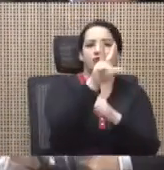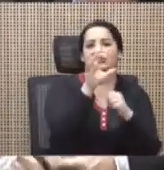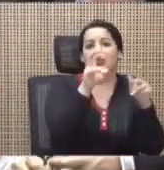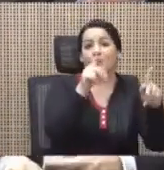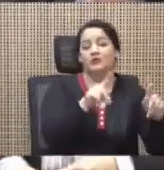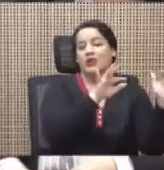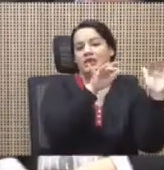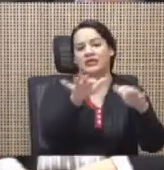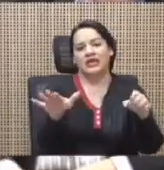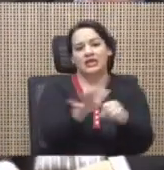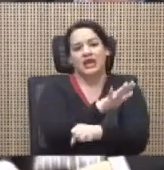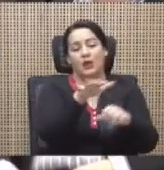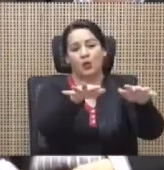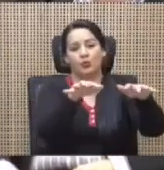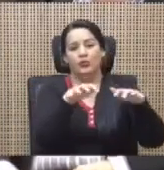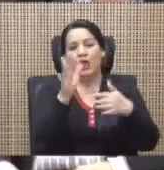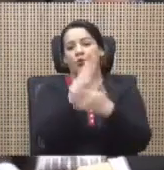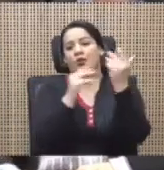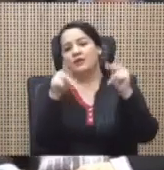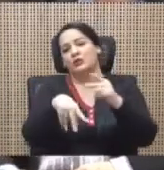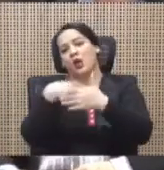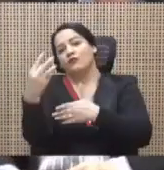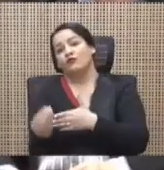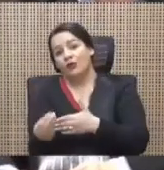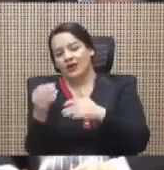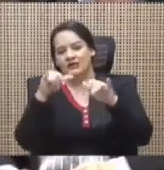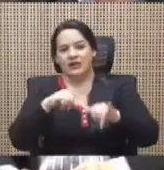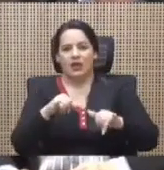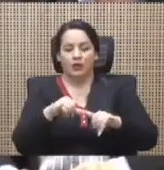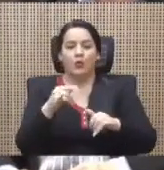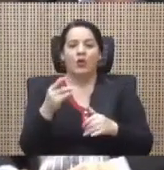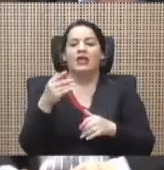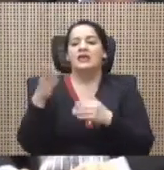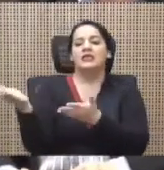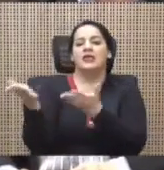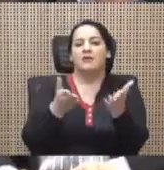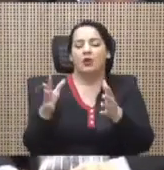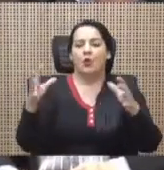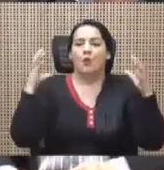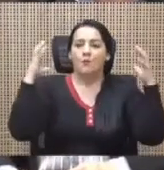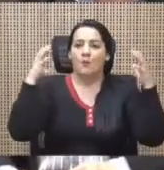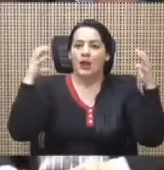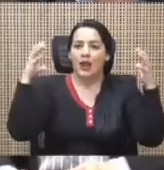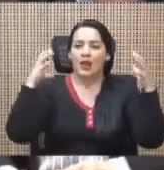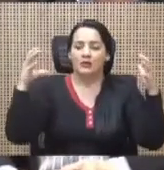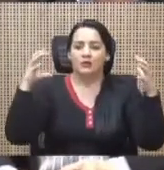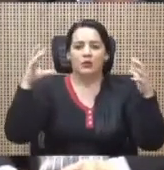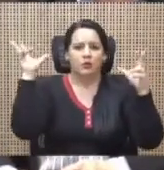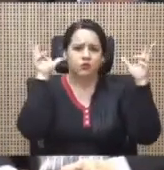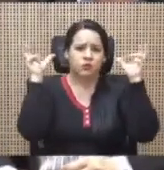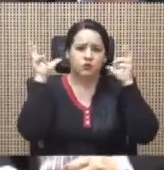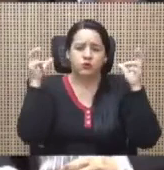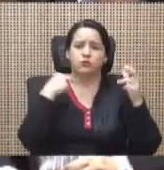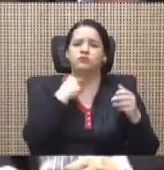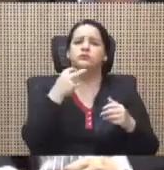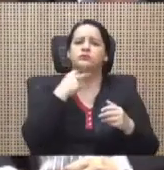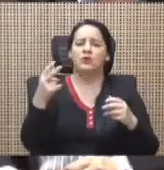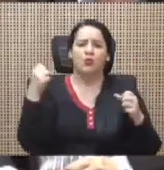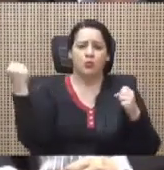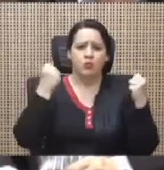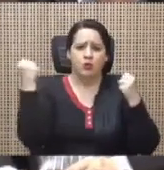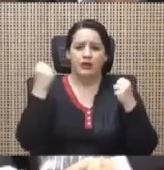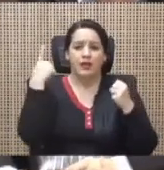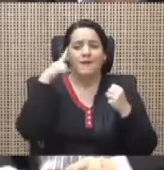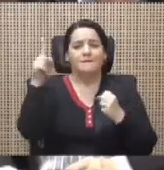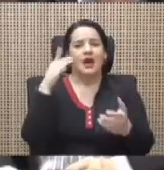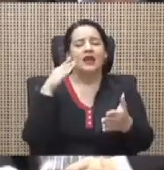algunos se quedaron fuera, pero básicamente debo decir que llevaron un parlante que pusieron a todo volumen para tratar de afectar la conferencia en